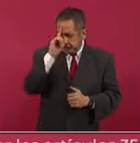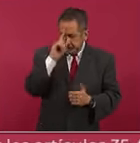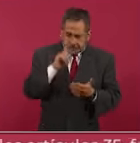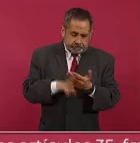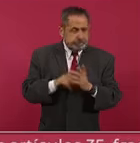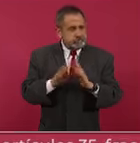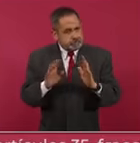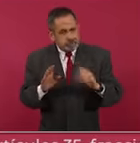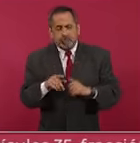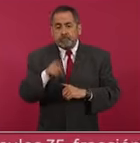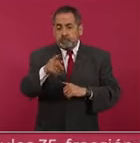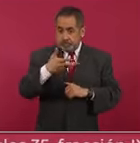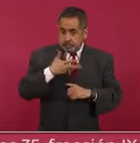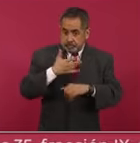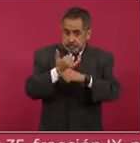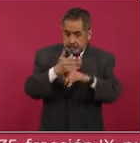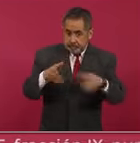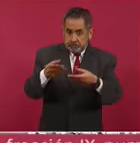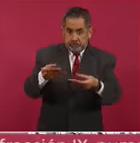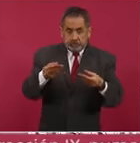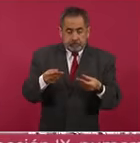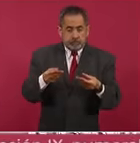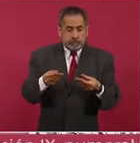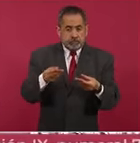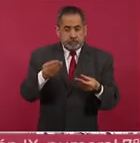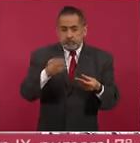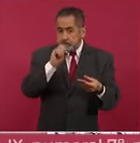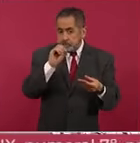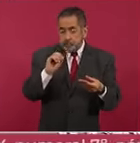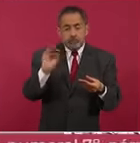información o ellos tienen